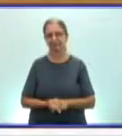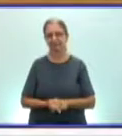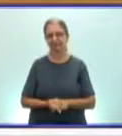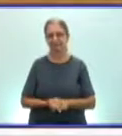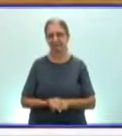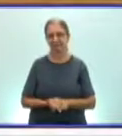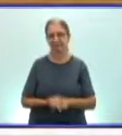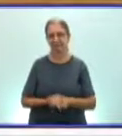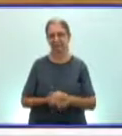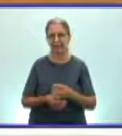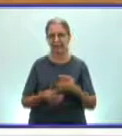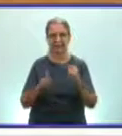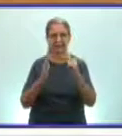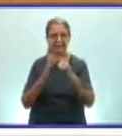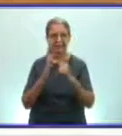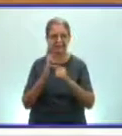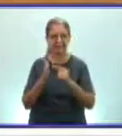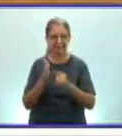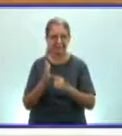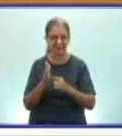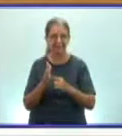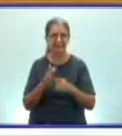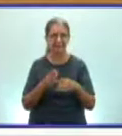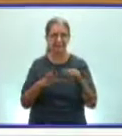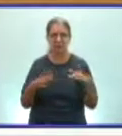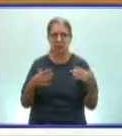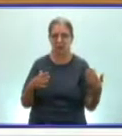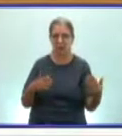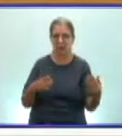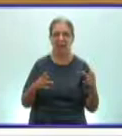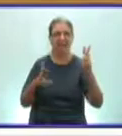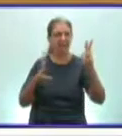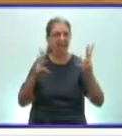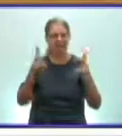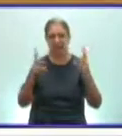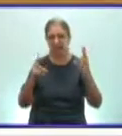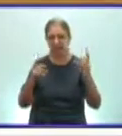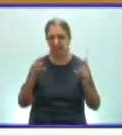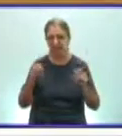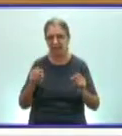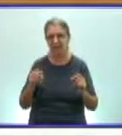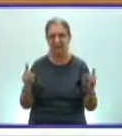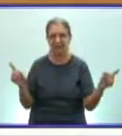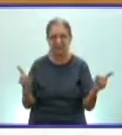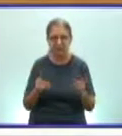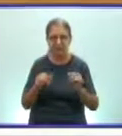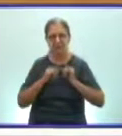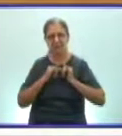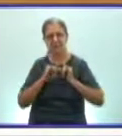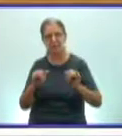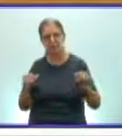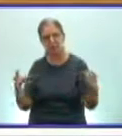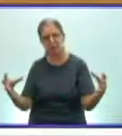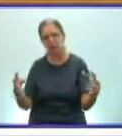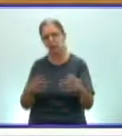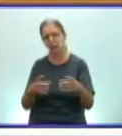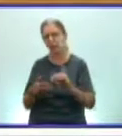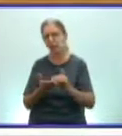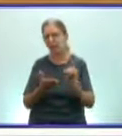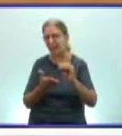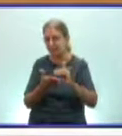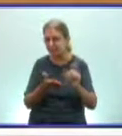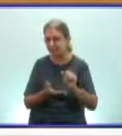Medidas de tendencia central son medidas estadísticas. Resumen información de un conjunto de